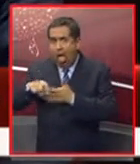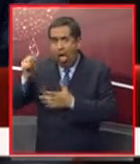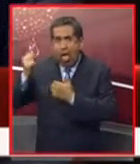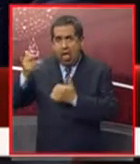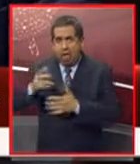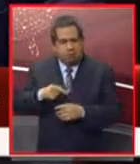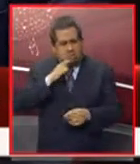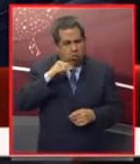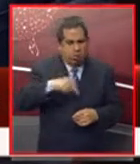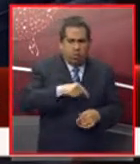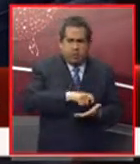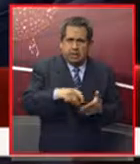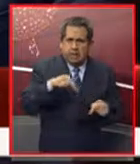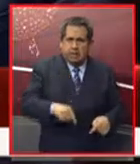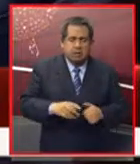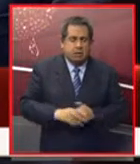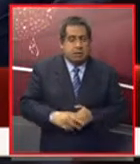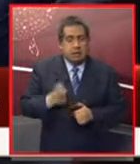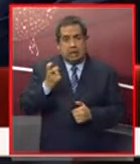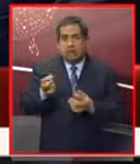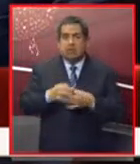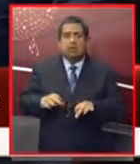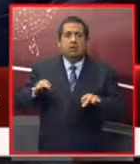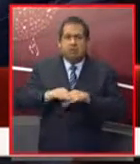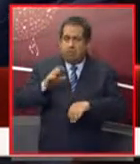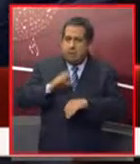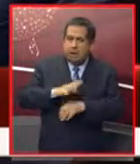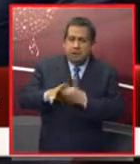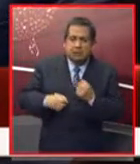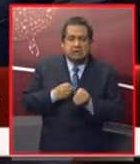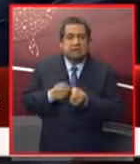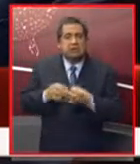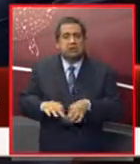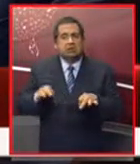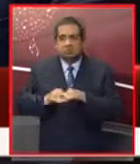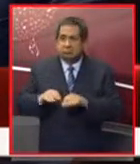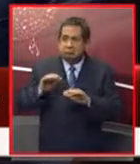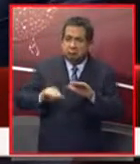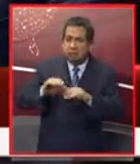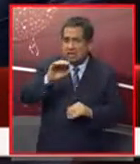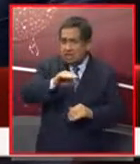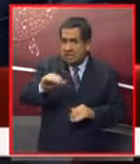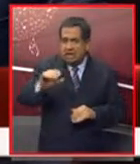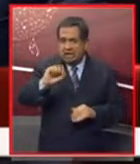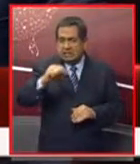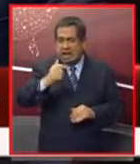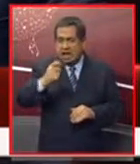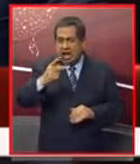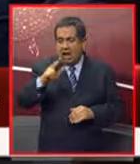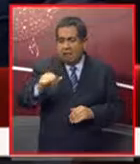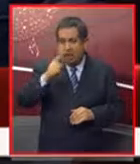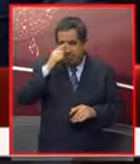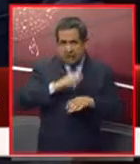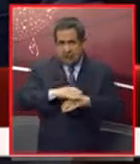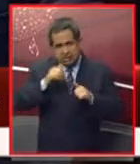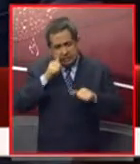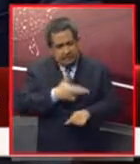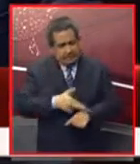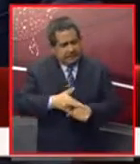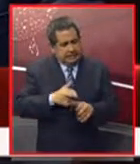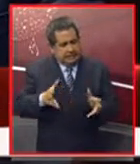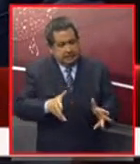sector lechero. Asimismo, reforzar el exhorto a la Zagarpa a intensificar las acciones relacionadas